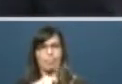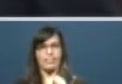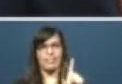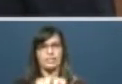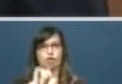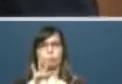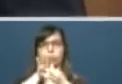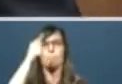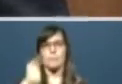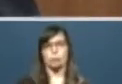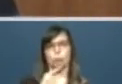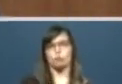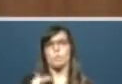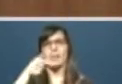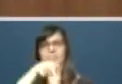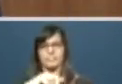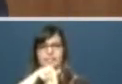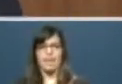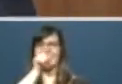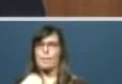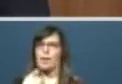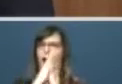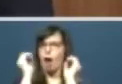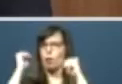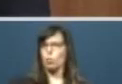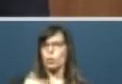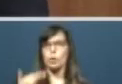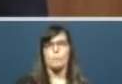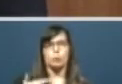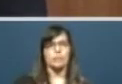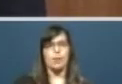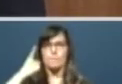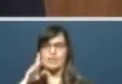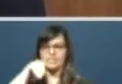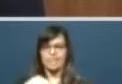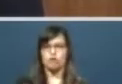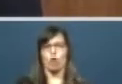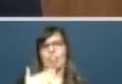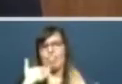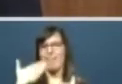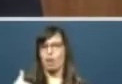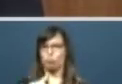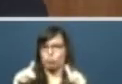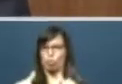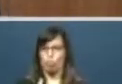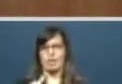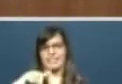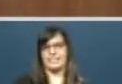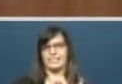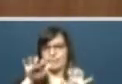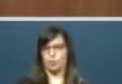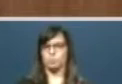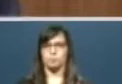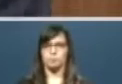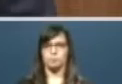y fiscales así como en los acuerdos más relevantes del diálogo social de castilla y león' desde el punto de